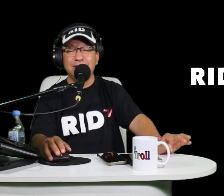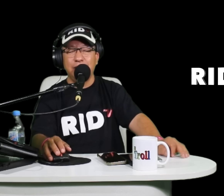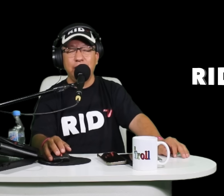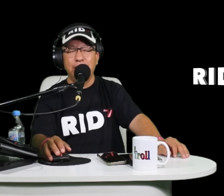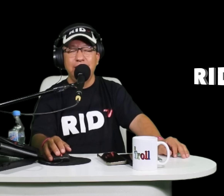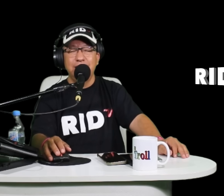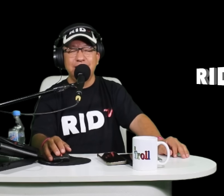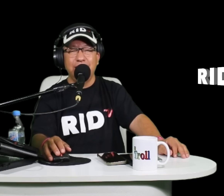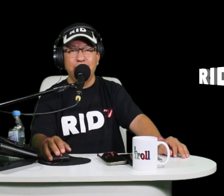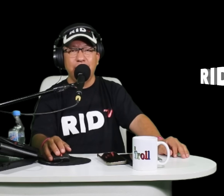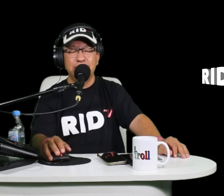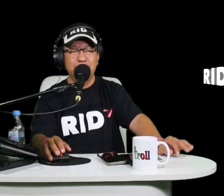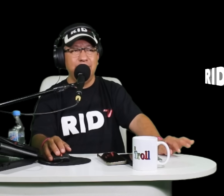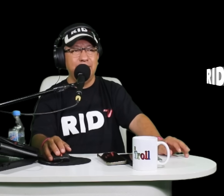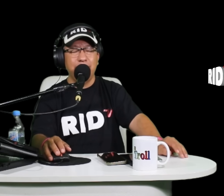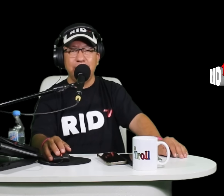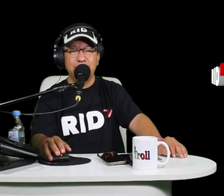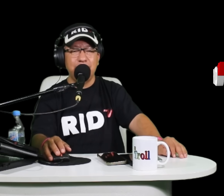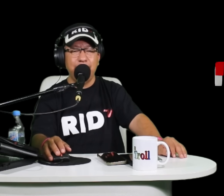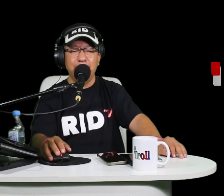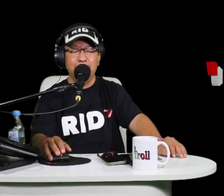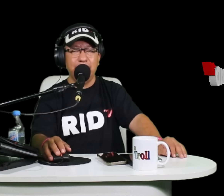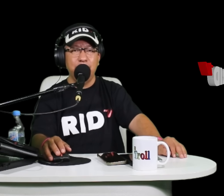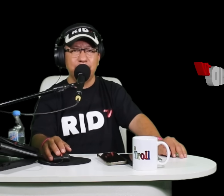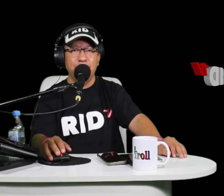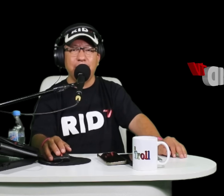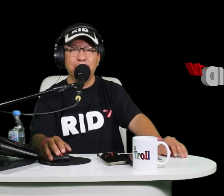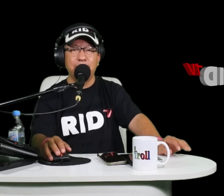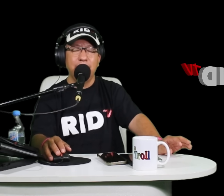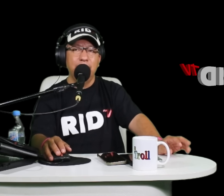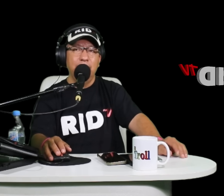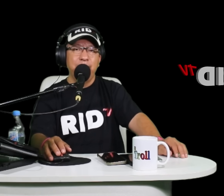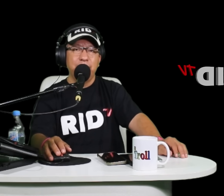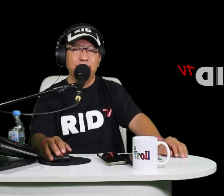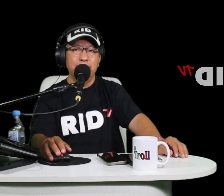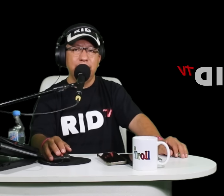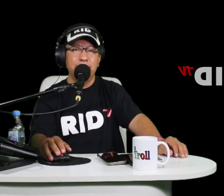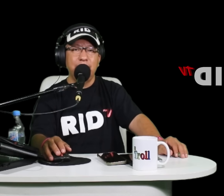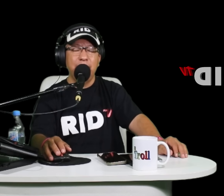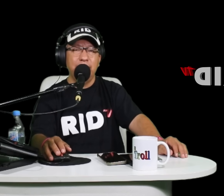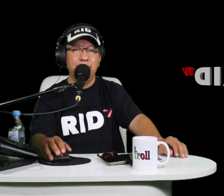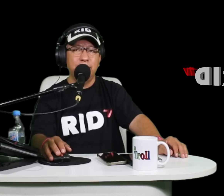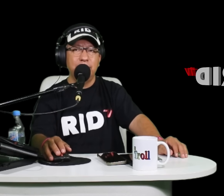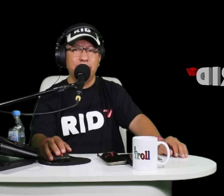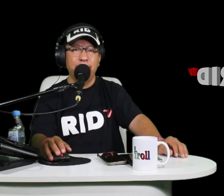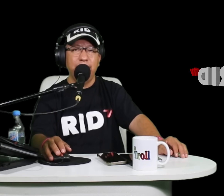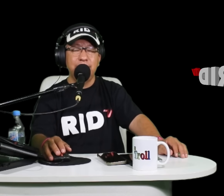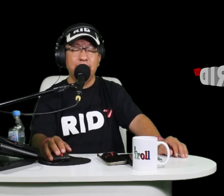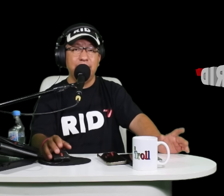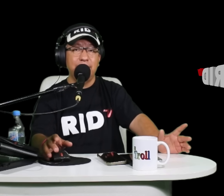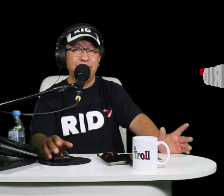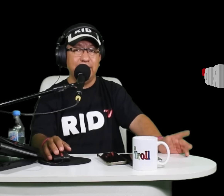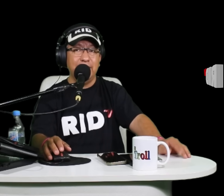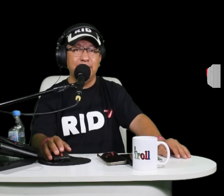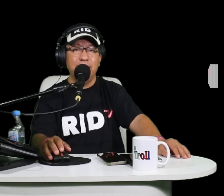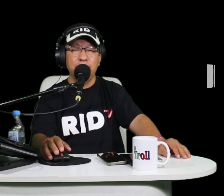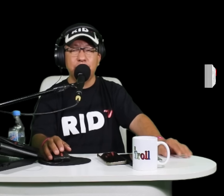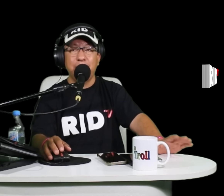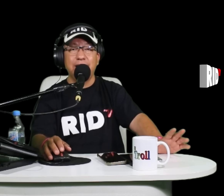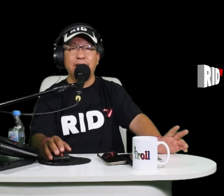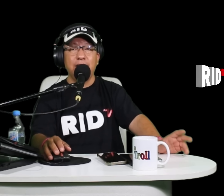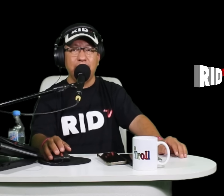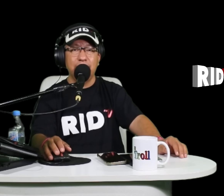Plaza saludé seguidores y de verdad no saben qué Qué emoción para mí eh También allá dimos una conferencia entrevisté